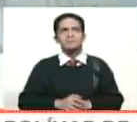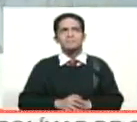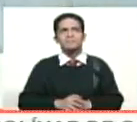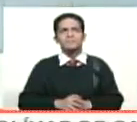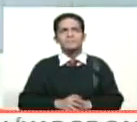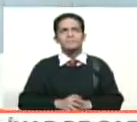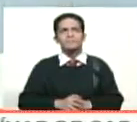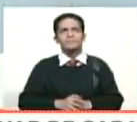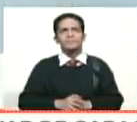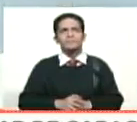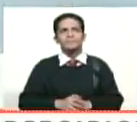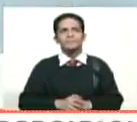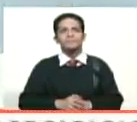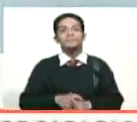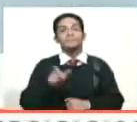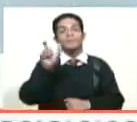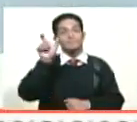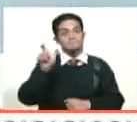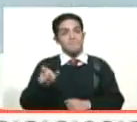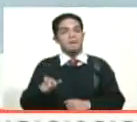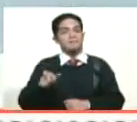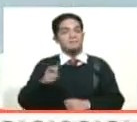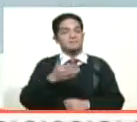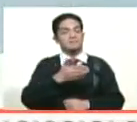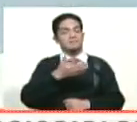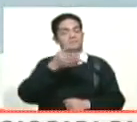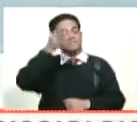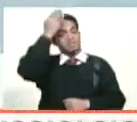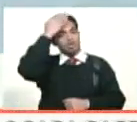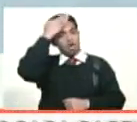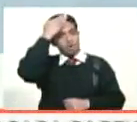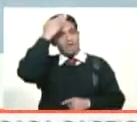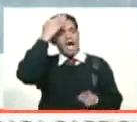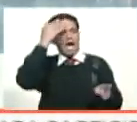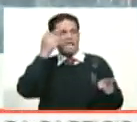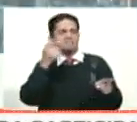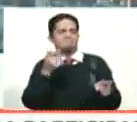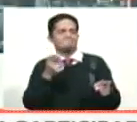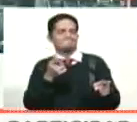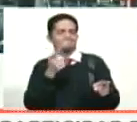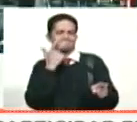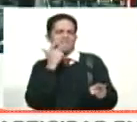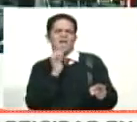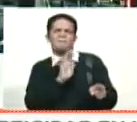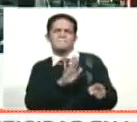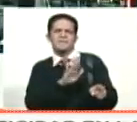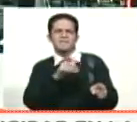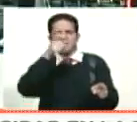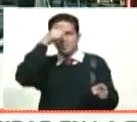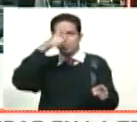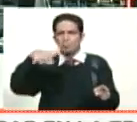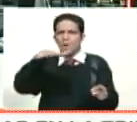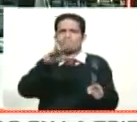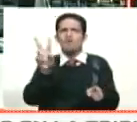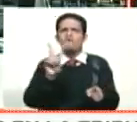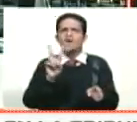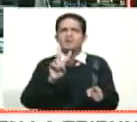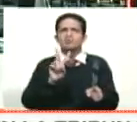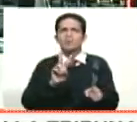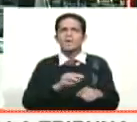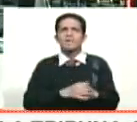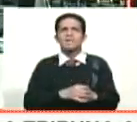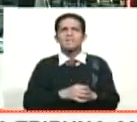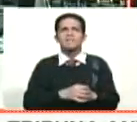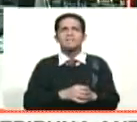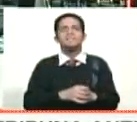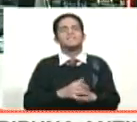Tiene razón Donald Trump para amenazar a un pueblo pacífico y noble como el venezolano. Yo quiero hablar